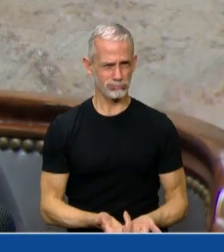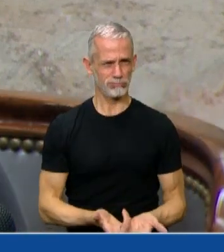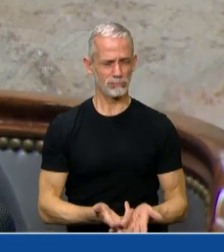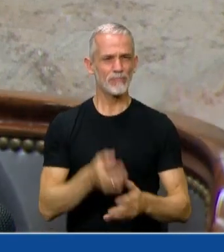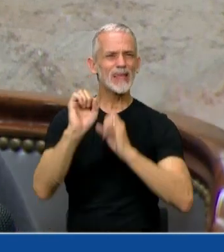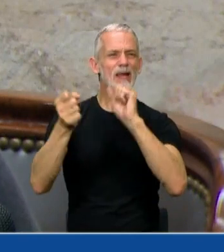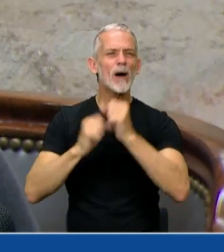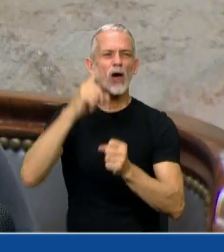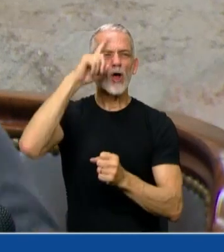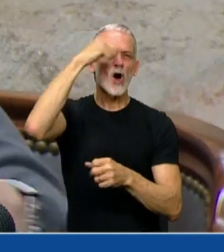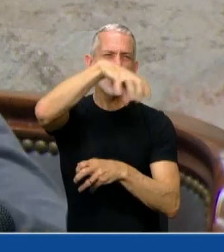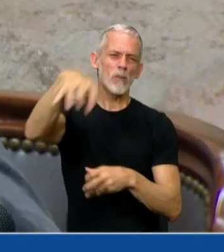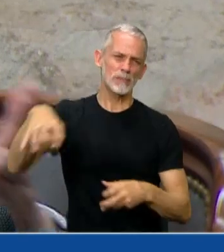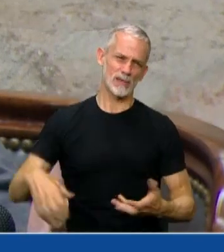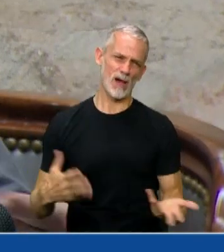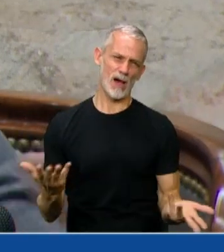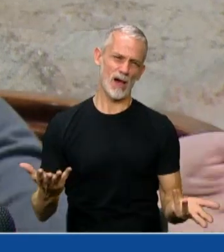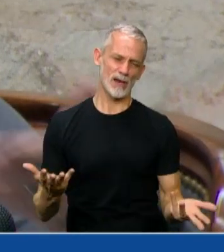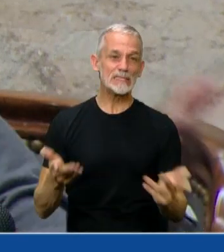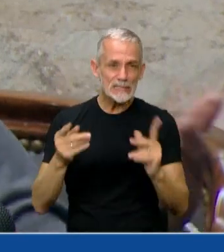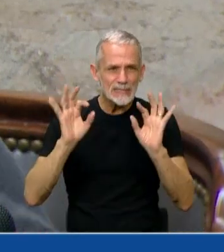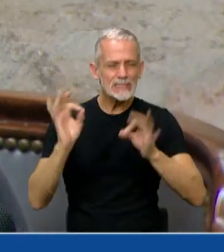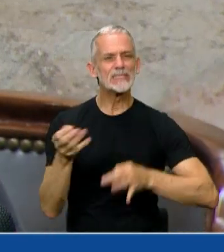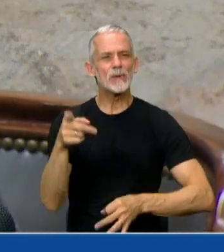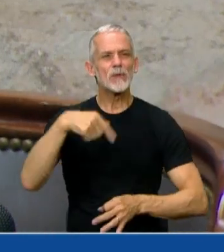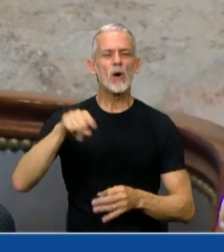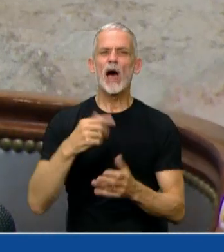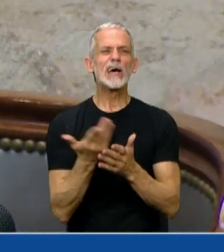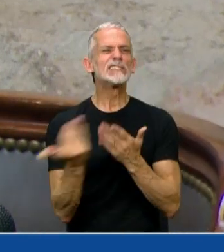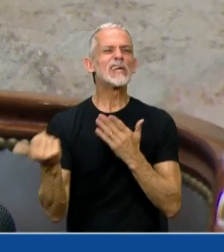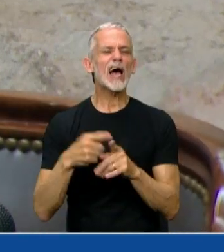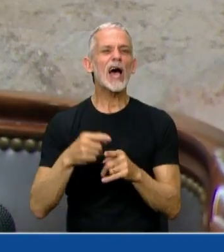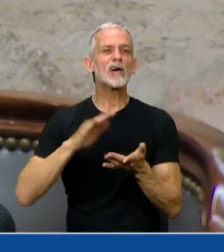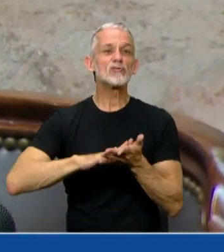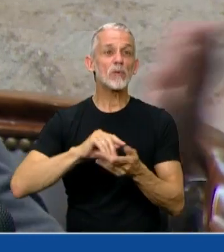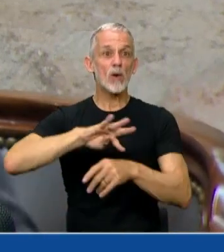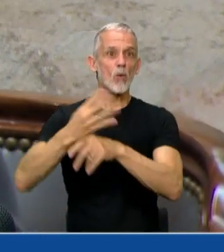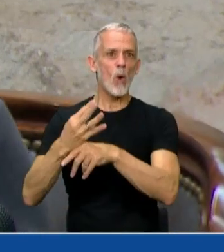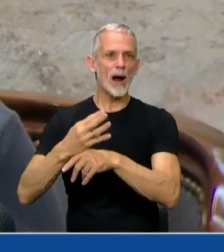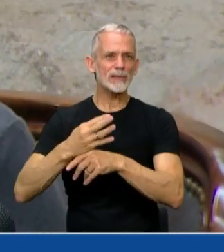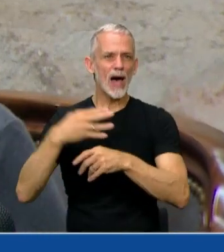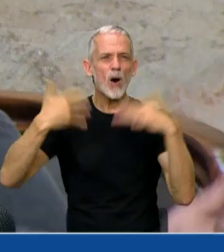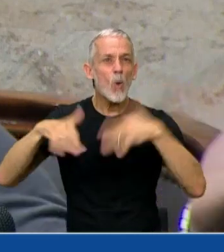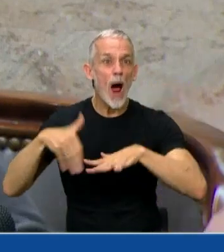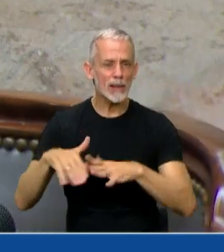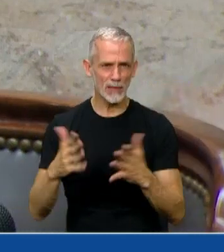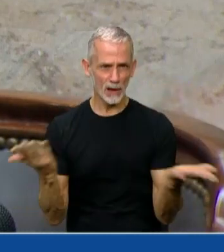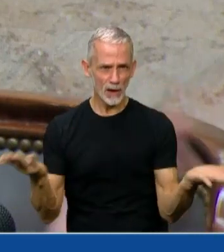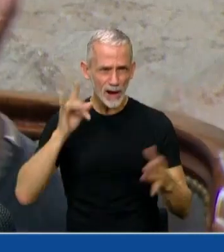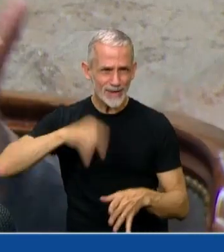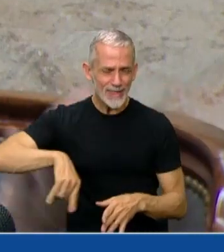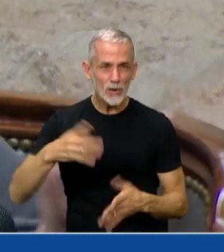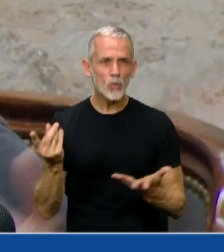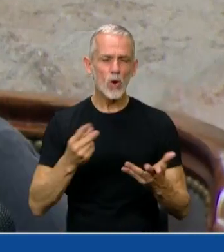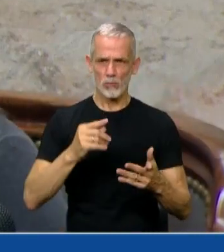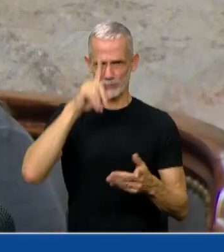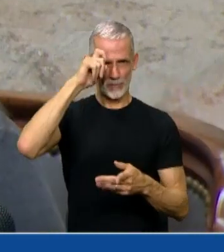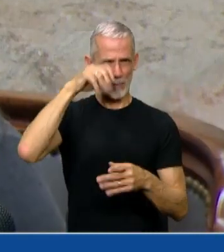de la salud, acá mismo se ha discutido eliminar el impuesto sobre la cuarta guardia, porque es un absurdo. Un trabajador de la